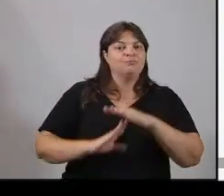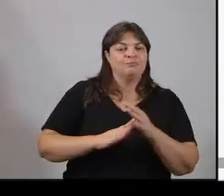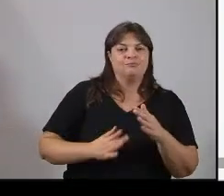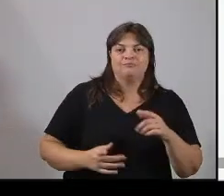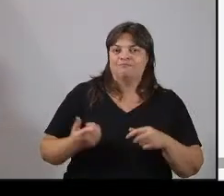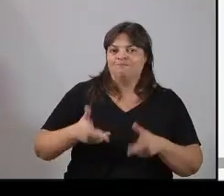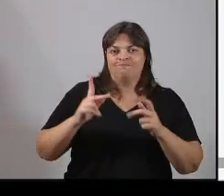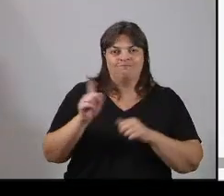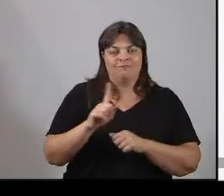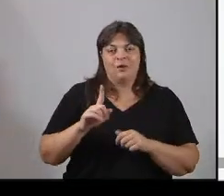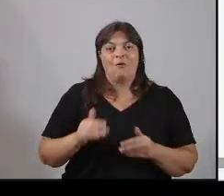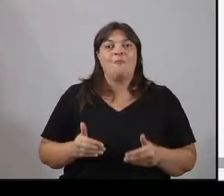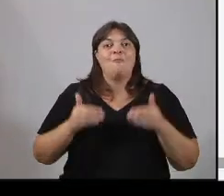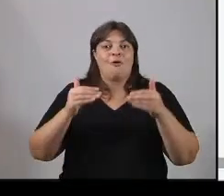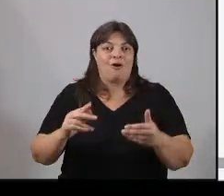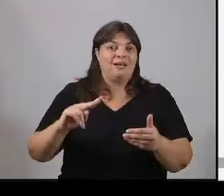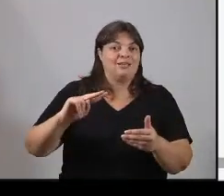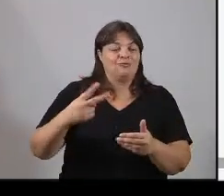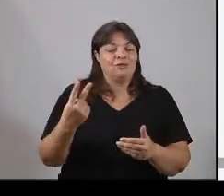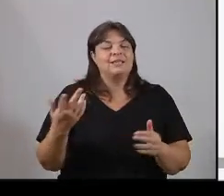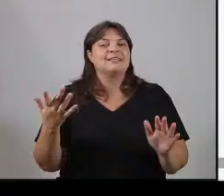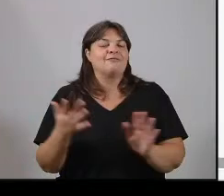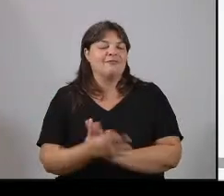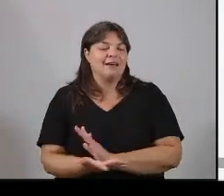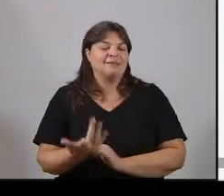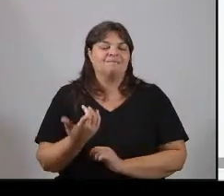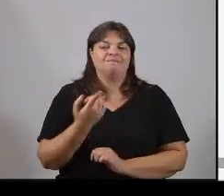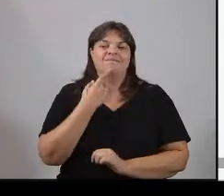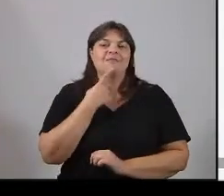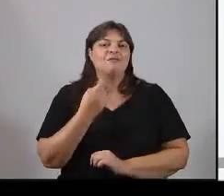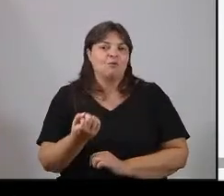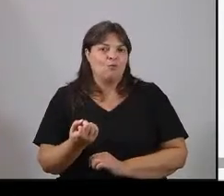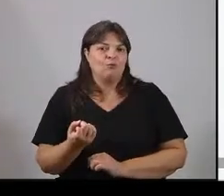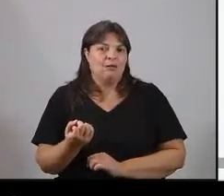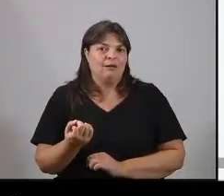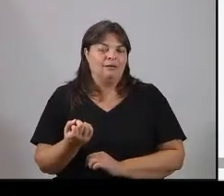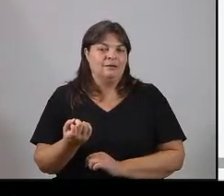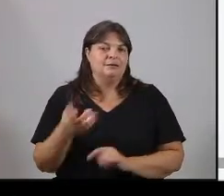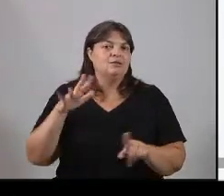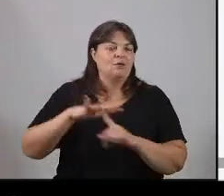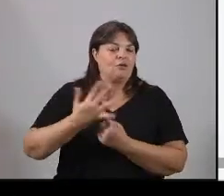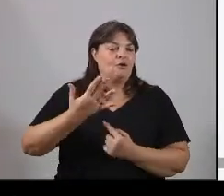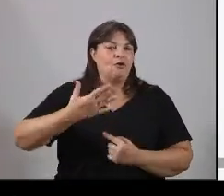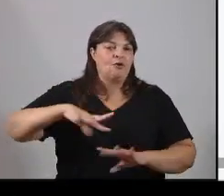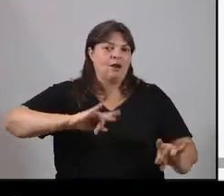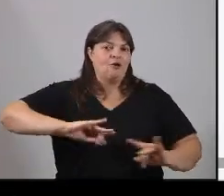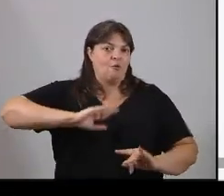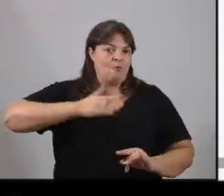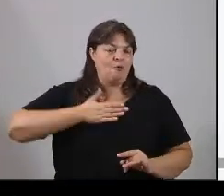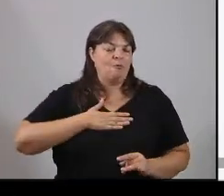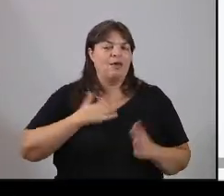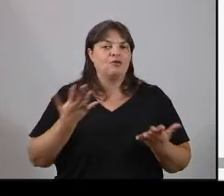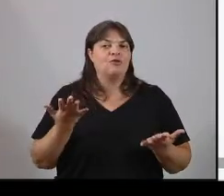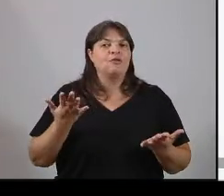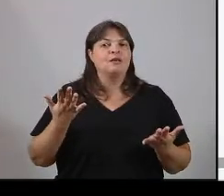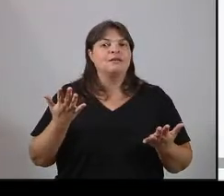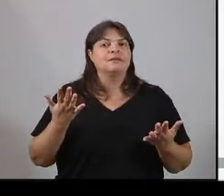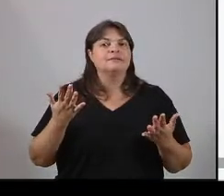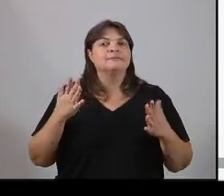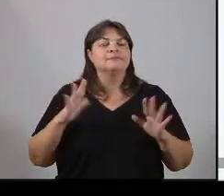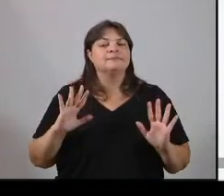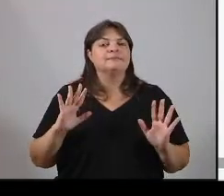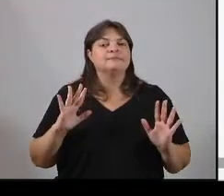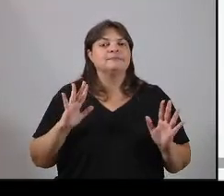segunda prórroga pues es un escenario que sin duda dificulta mucho la situación de nuestra región. Entonces, ¿qué trasladó con esa